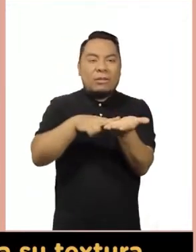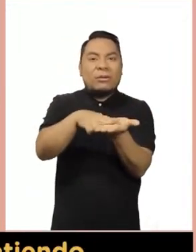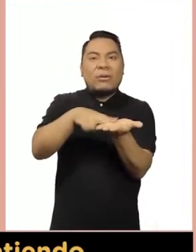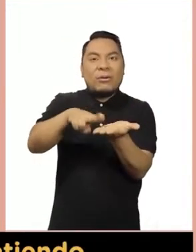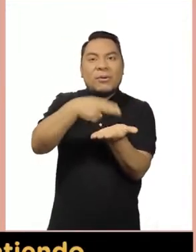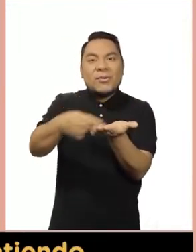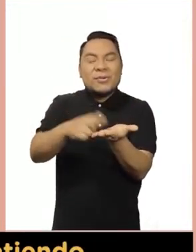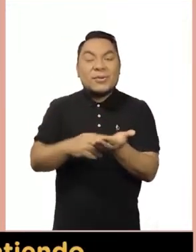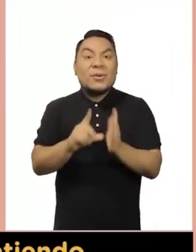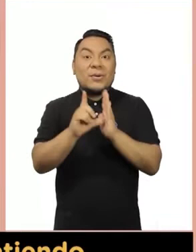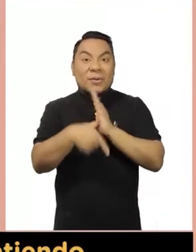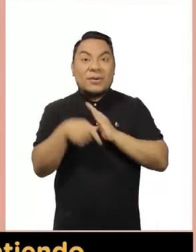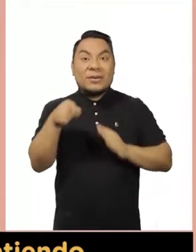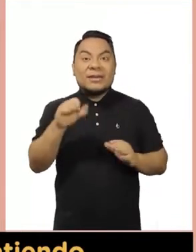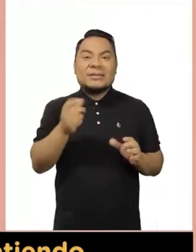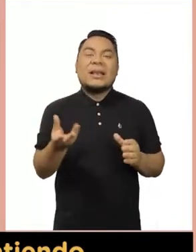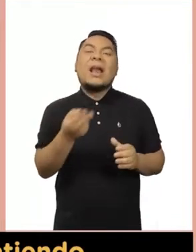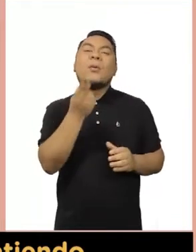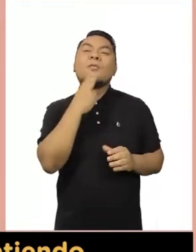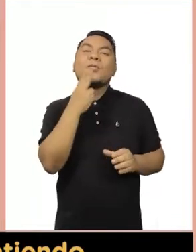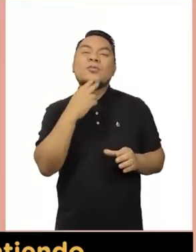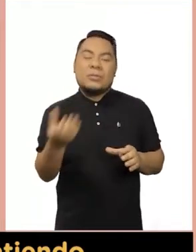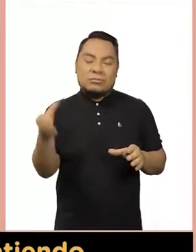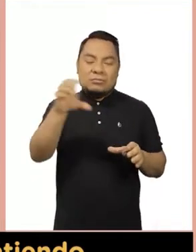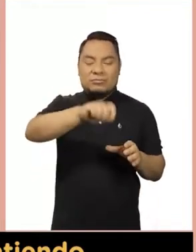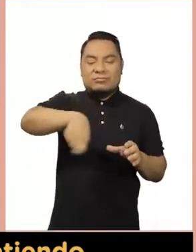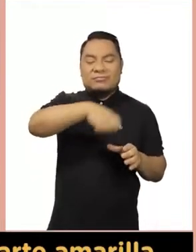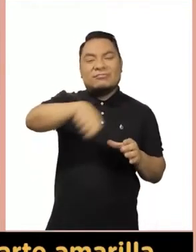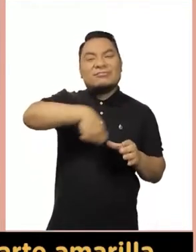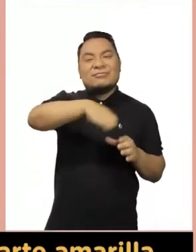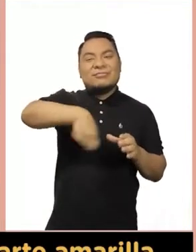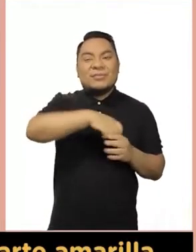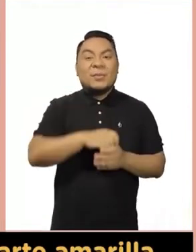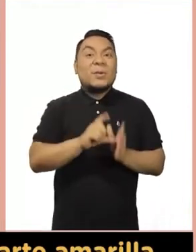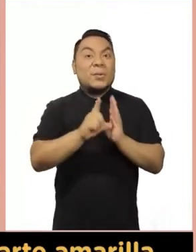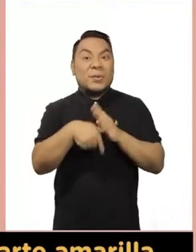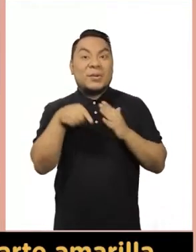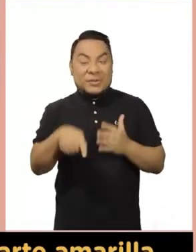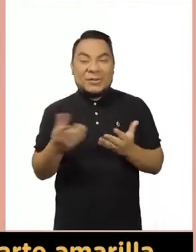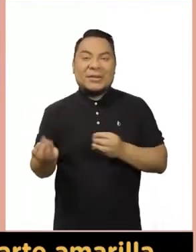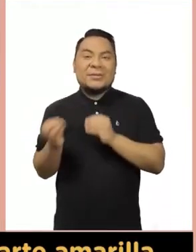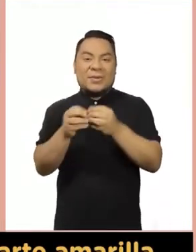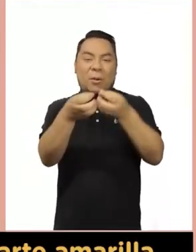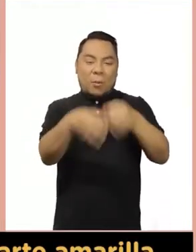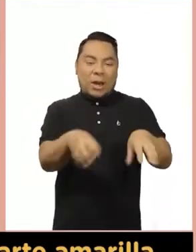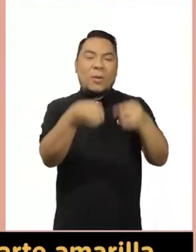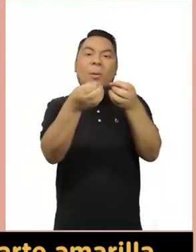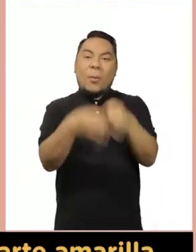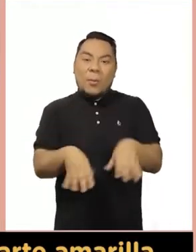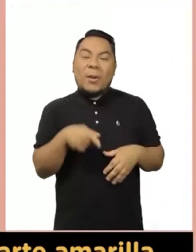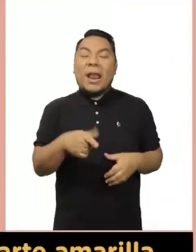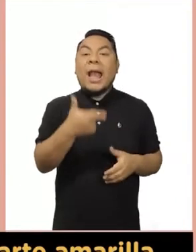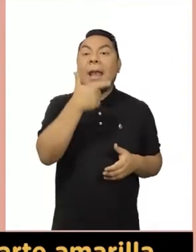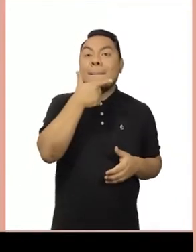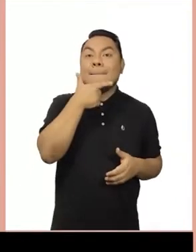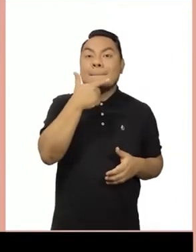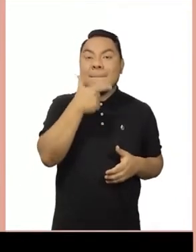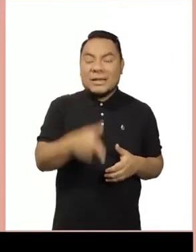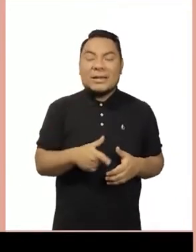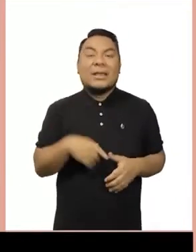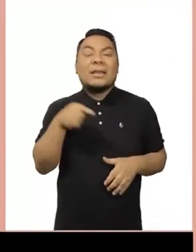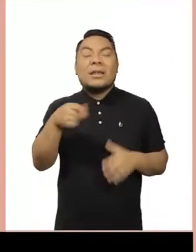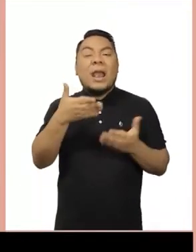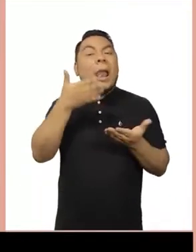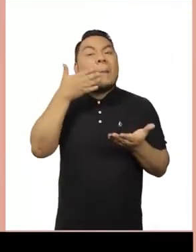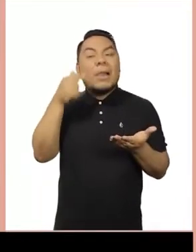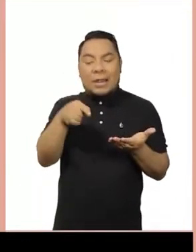textura. Luego añadieron azúcar y siguieron batiendo. A continuación, echaron los huevos con la parte amarilla